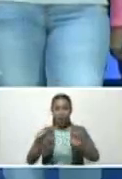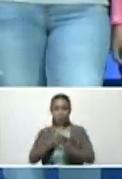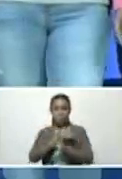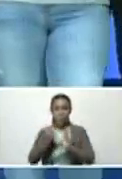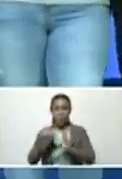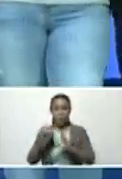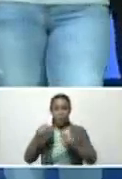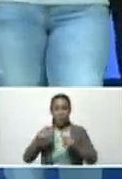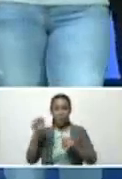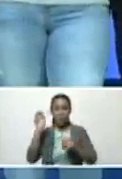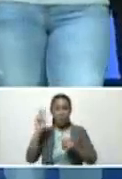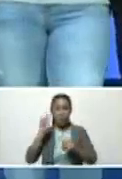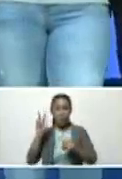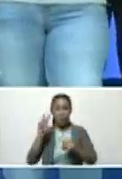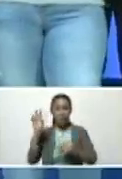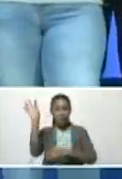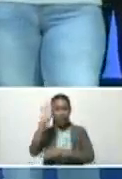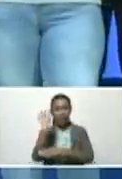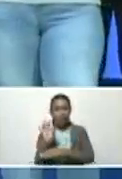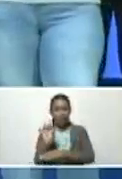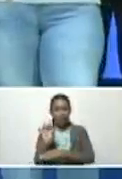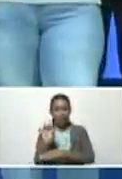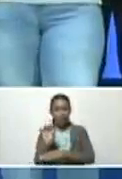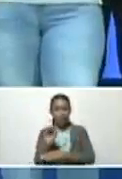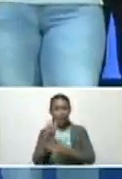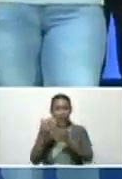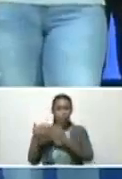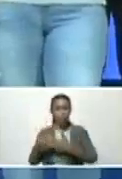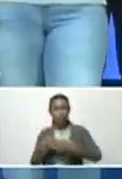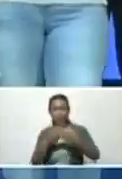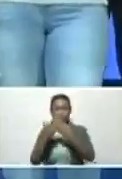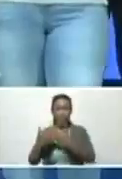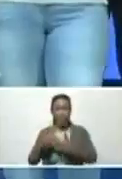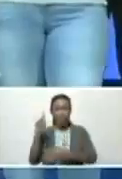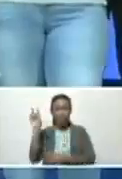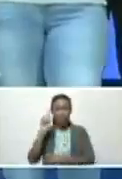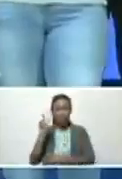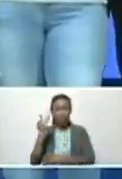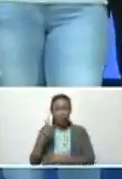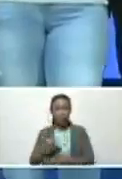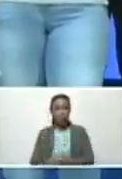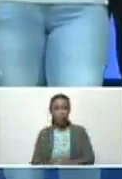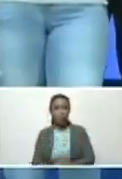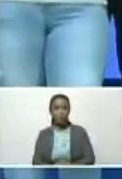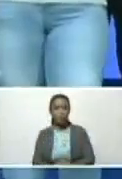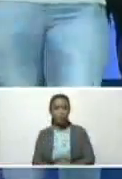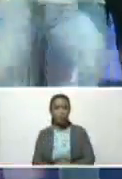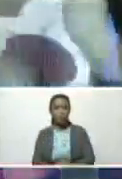Media de Venezuela, de la Federación de Estudiantes de Venezuela,